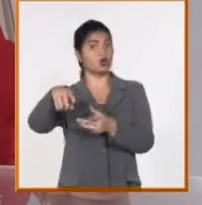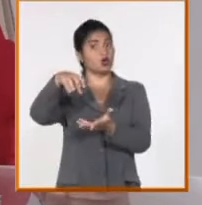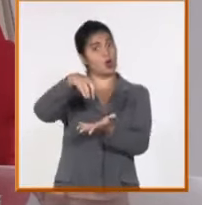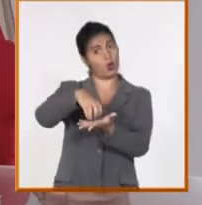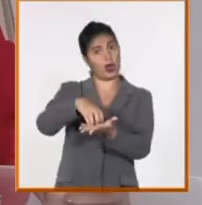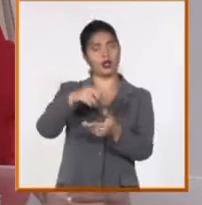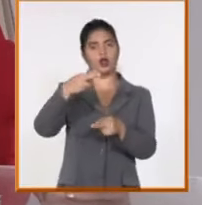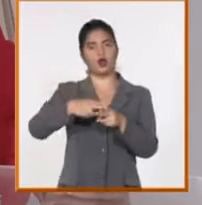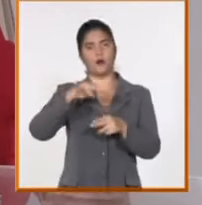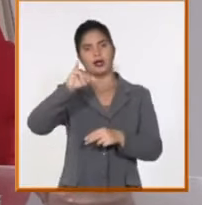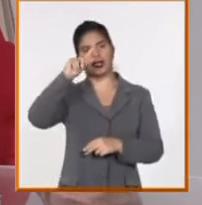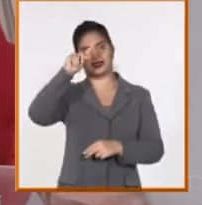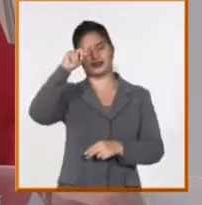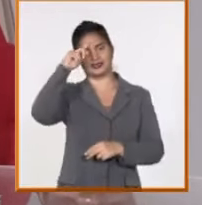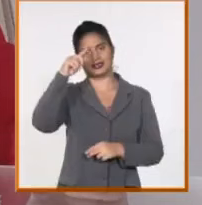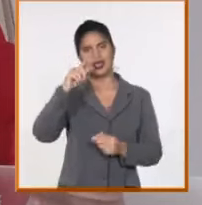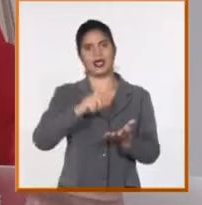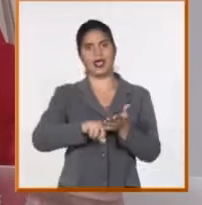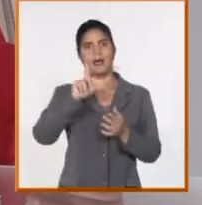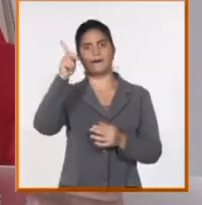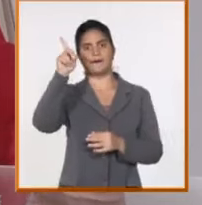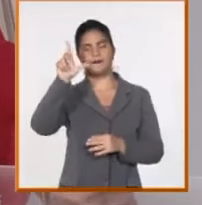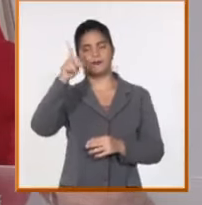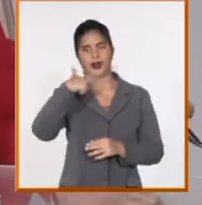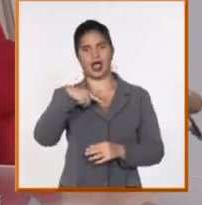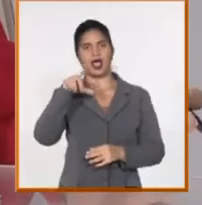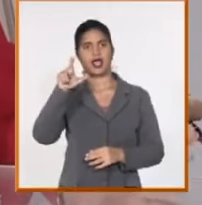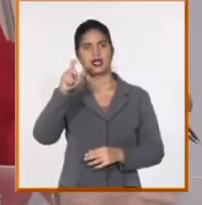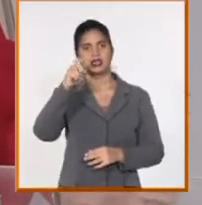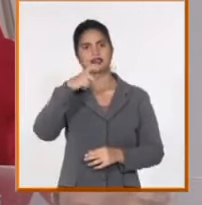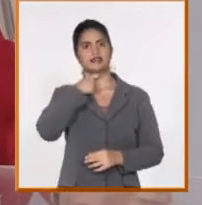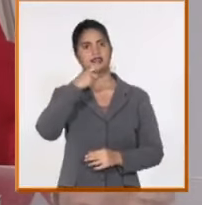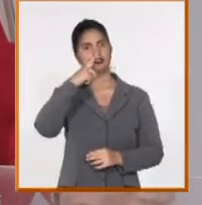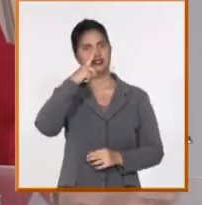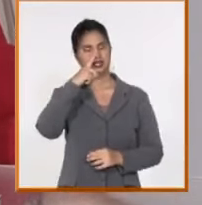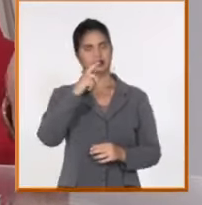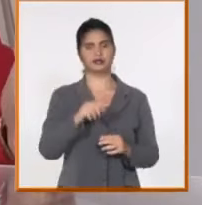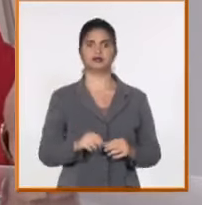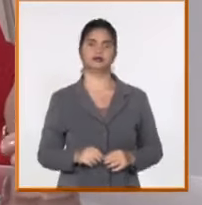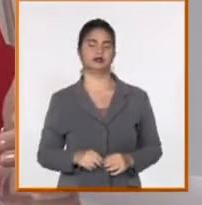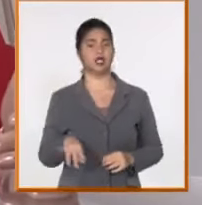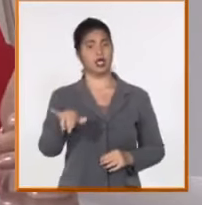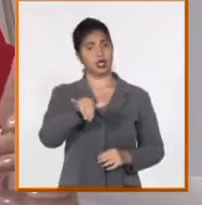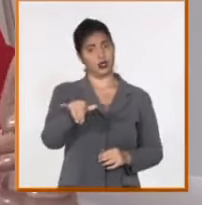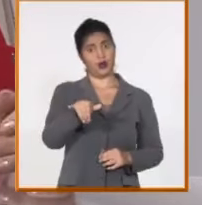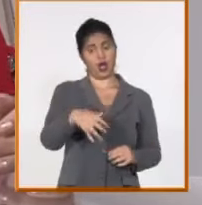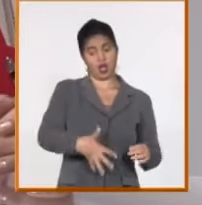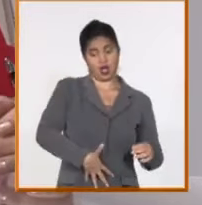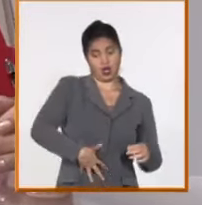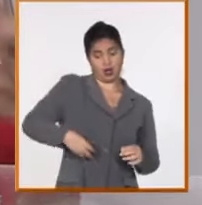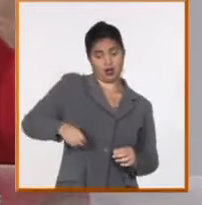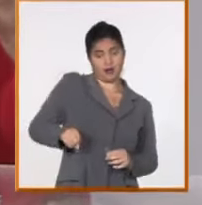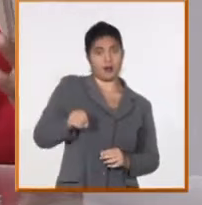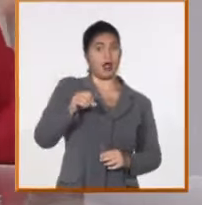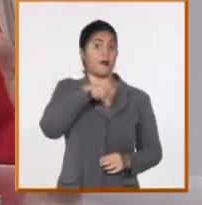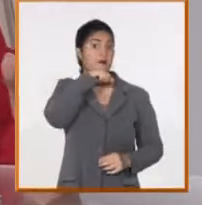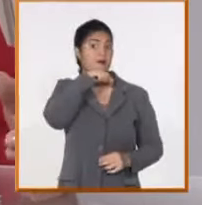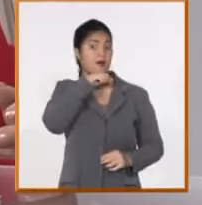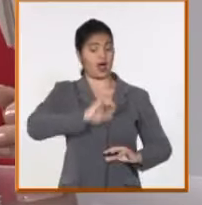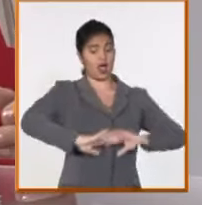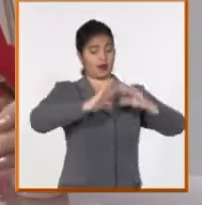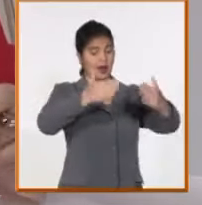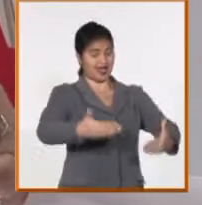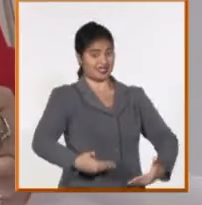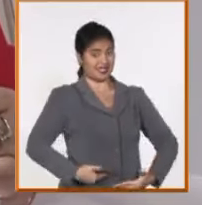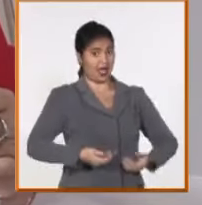isplen este este centro nos suministra derivados de la placenta humana para también utilizarlo en eh productos de